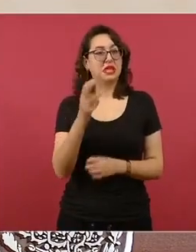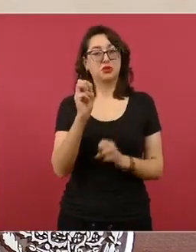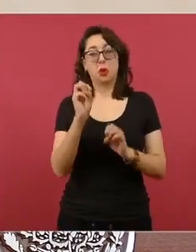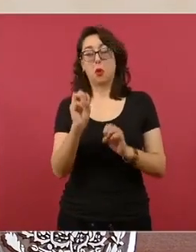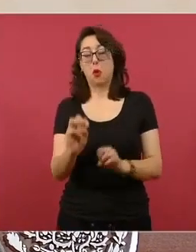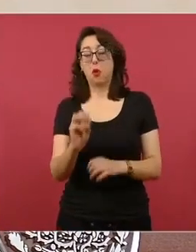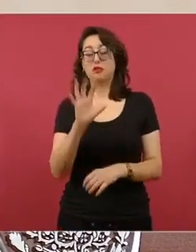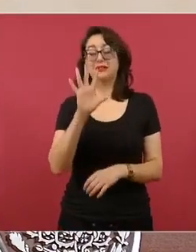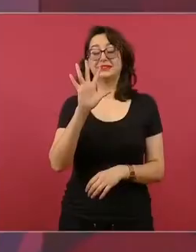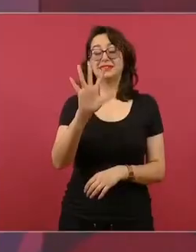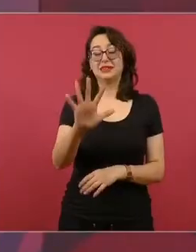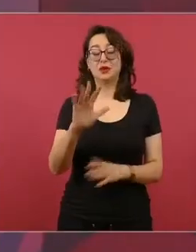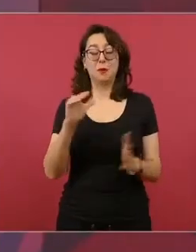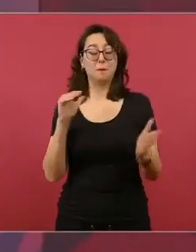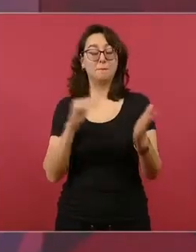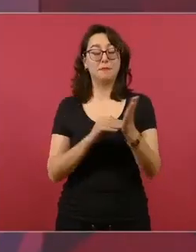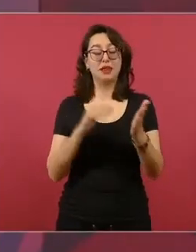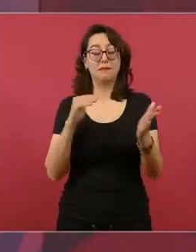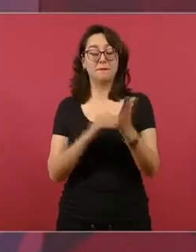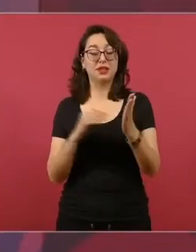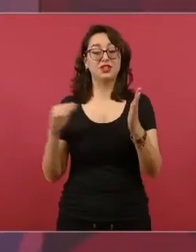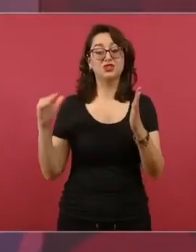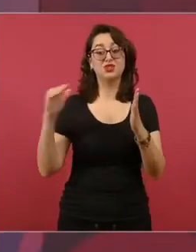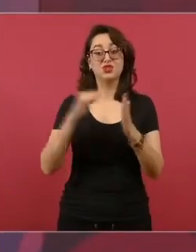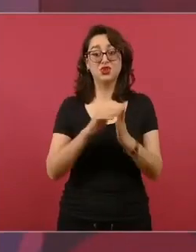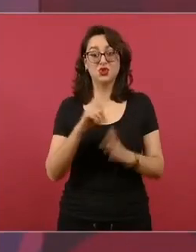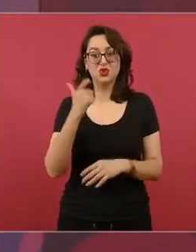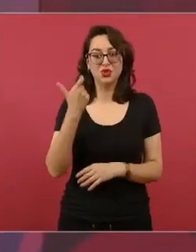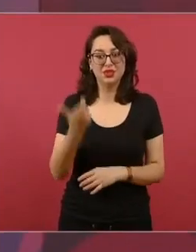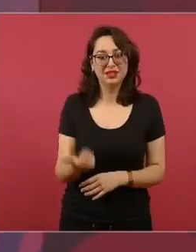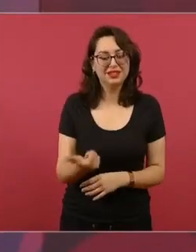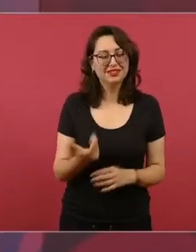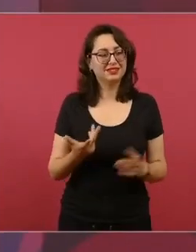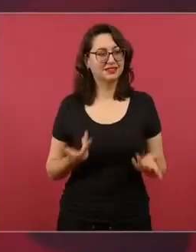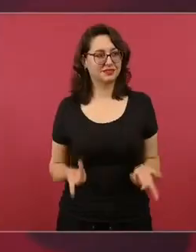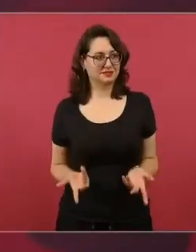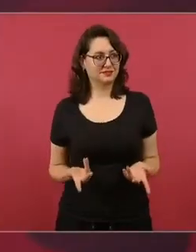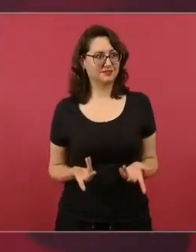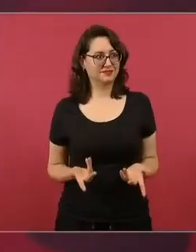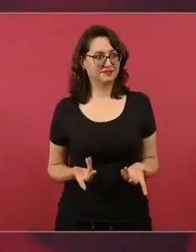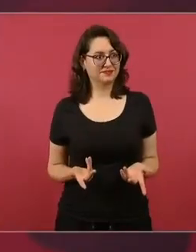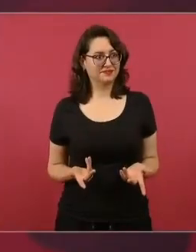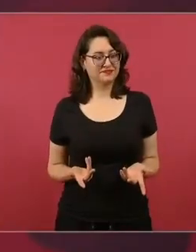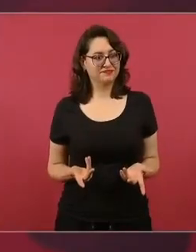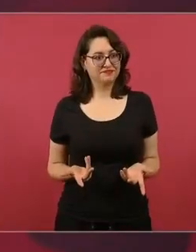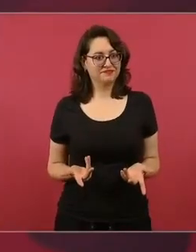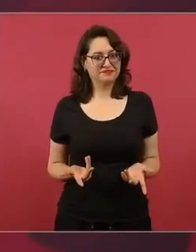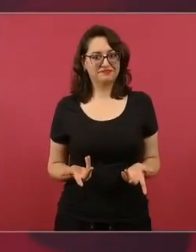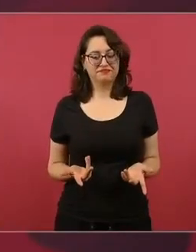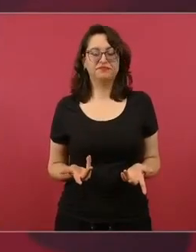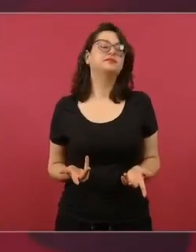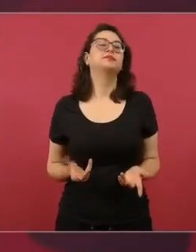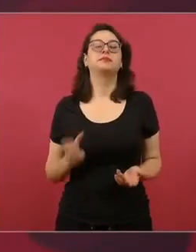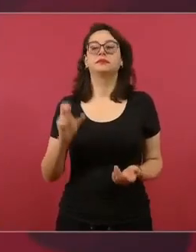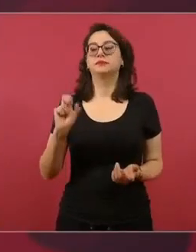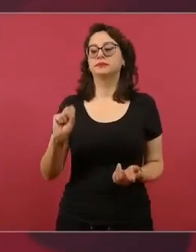3 o 5 mil millones de pesos, entre otras cosas. Entonces, ¿qué le plantea el secretario de Hacienda? Le